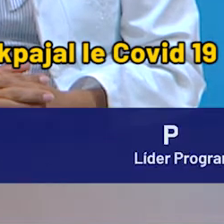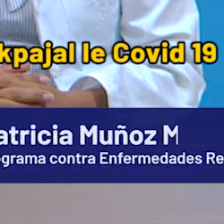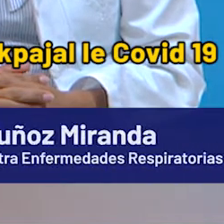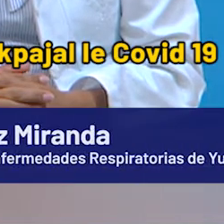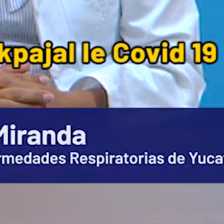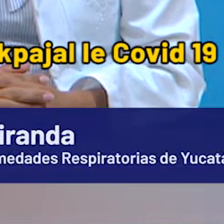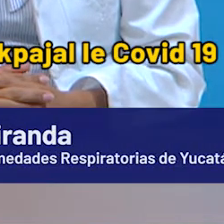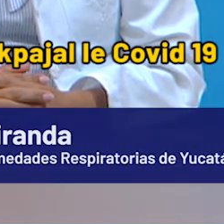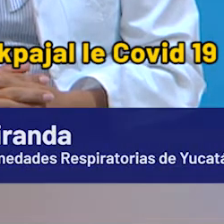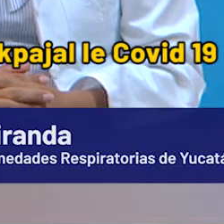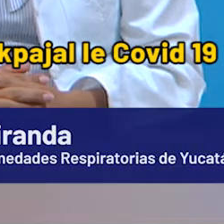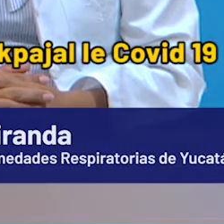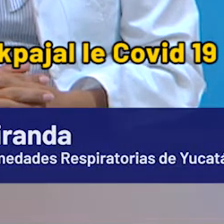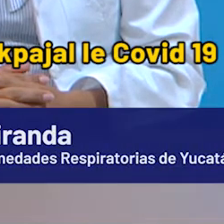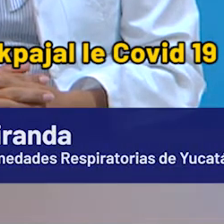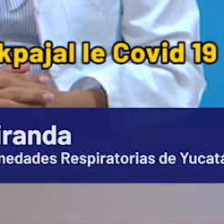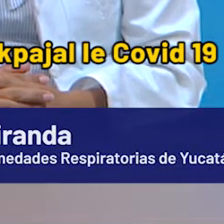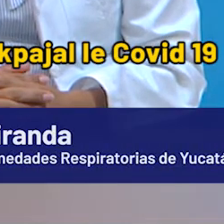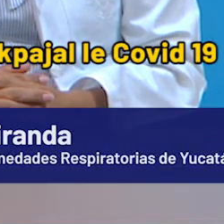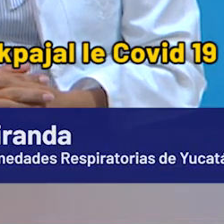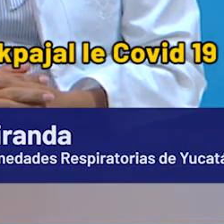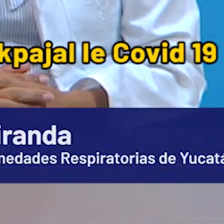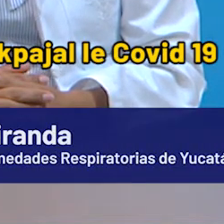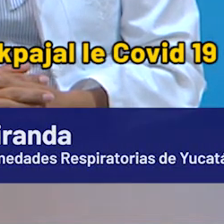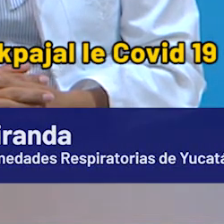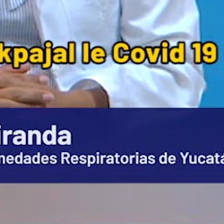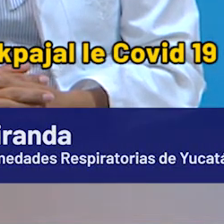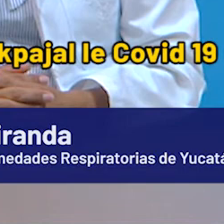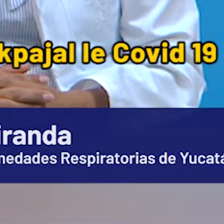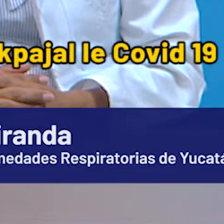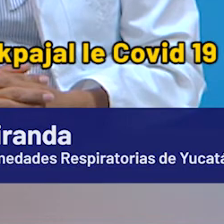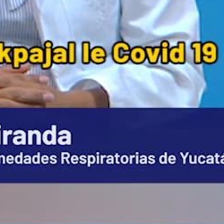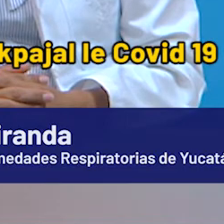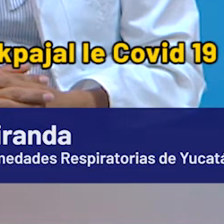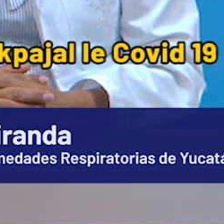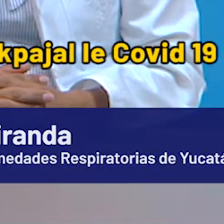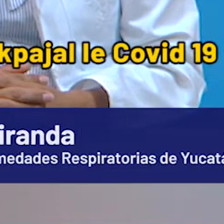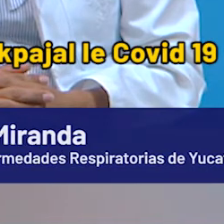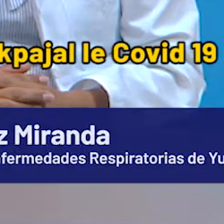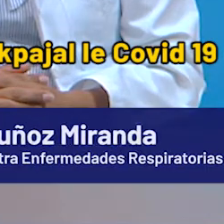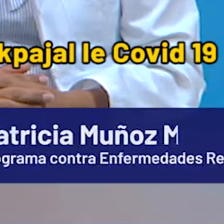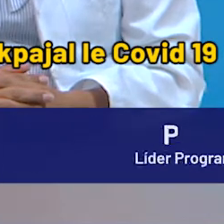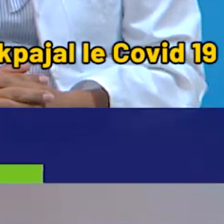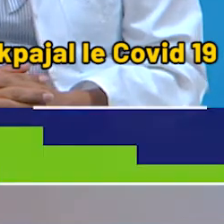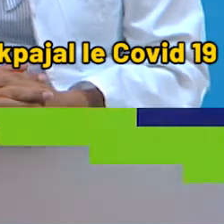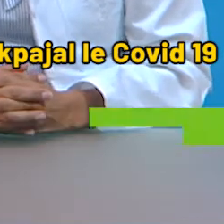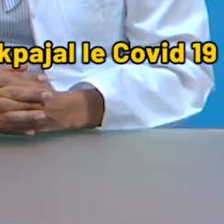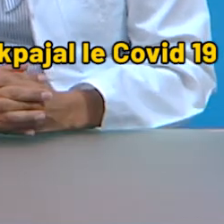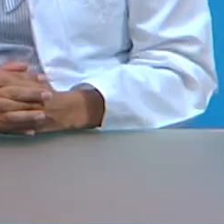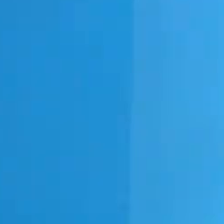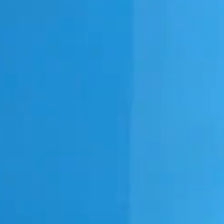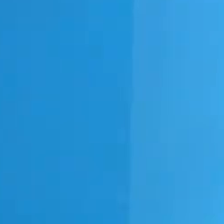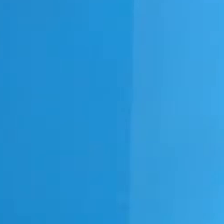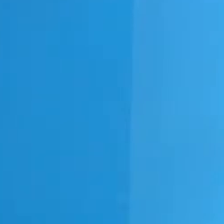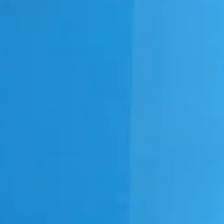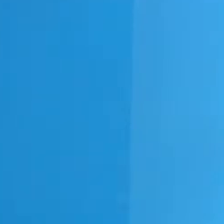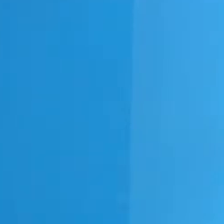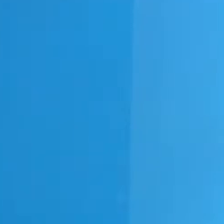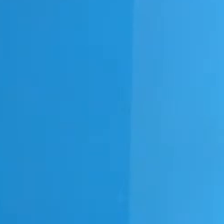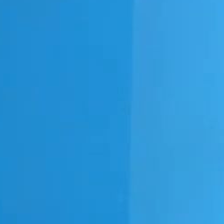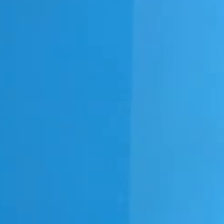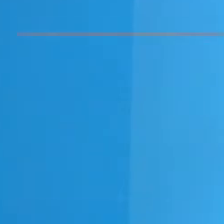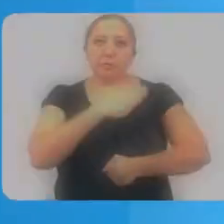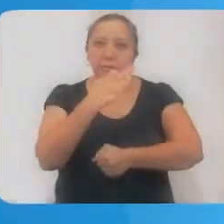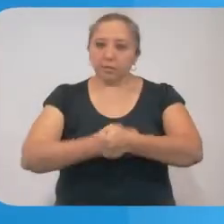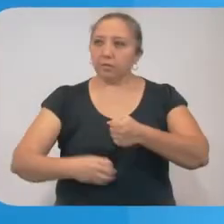Hola, buenas tardes. Nos disponemos a dar el parte diario relacionado con el COVID-19 en nuestro estado. Adelante, doctora Patti. Gracias, Por doctora. Favor. Buenas